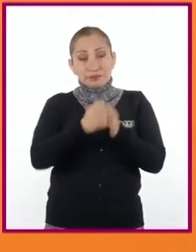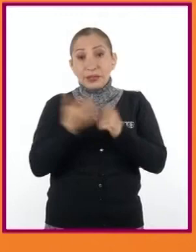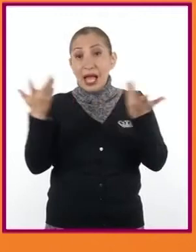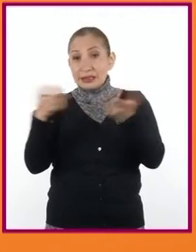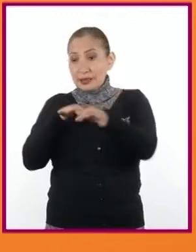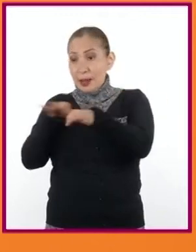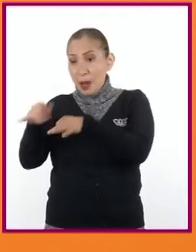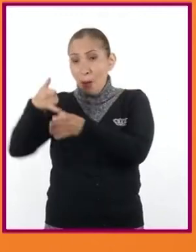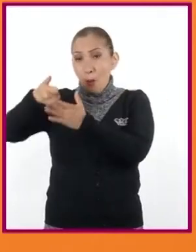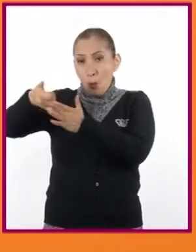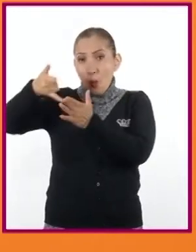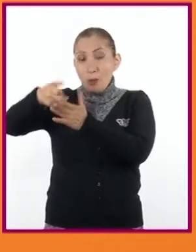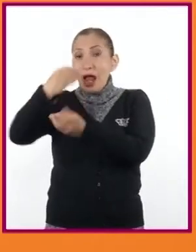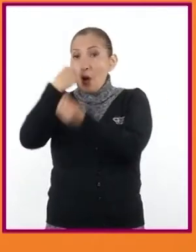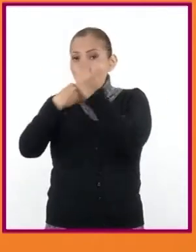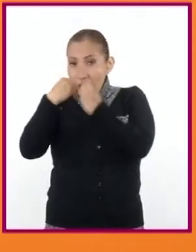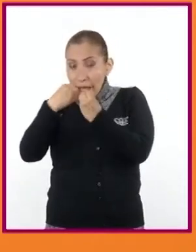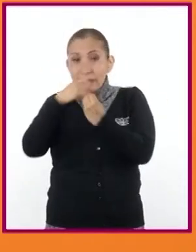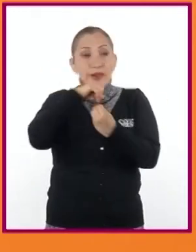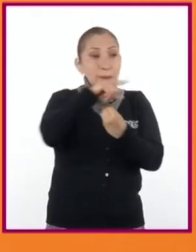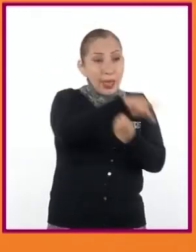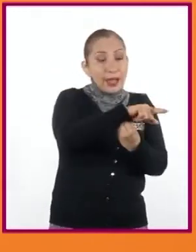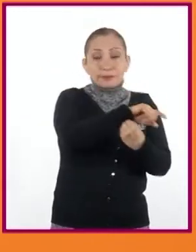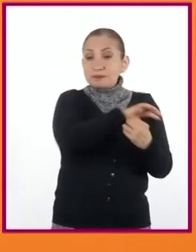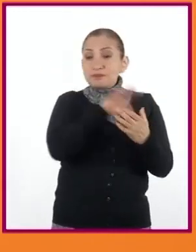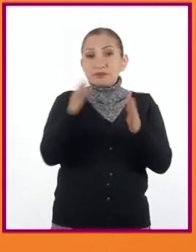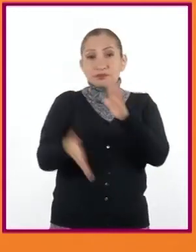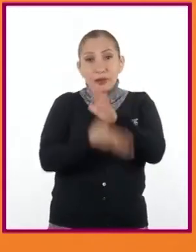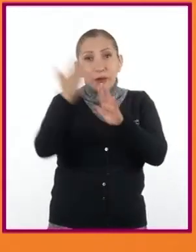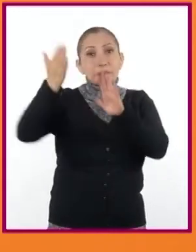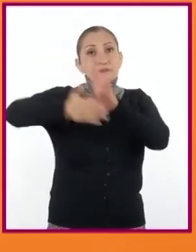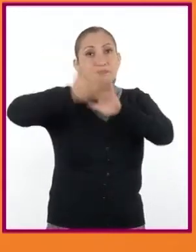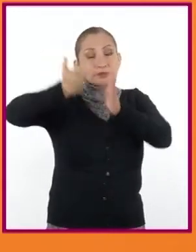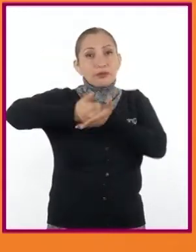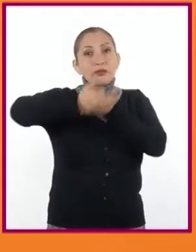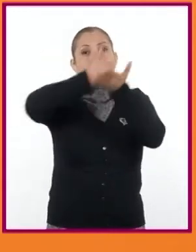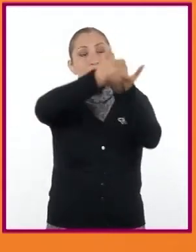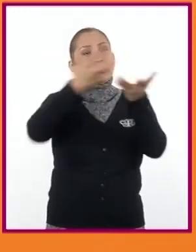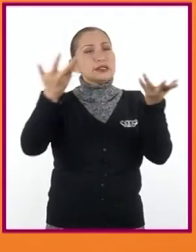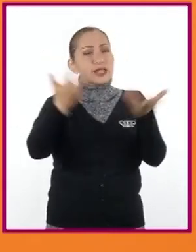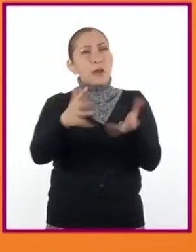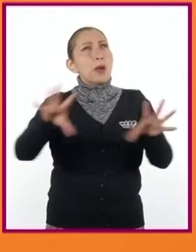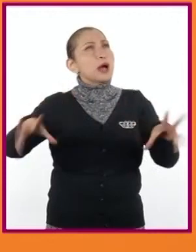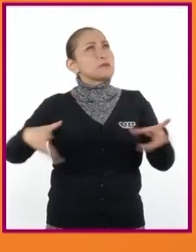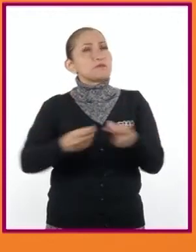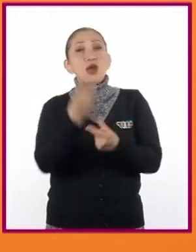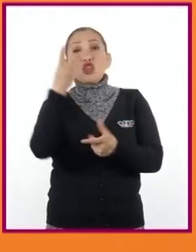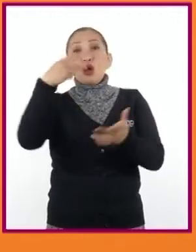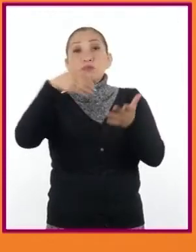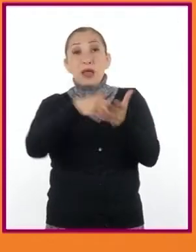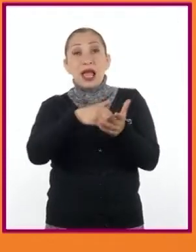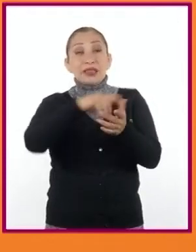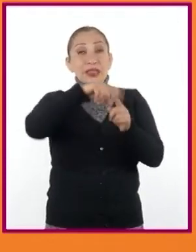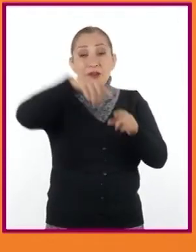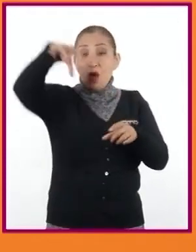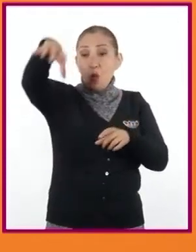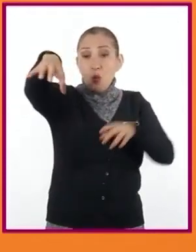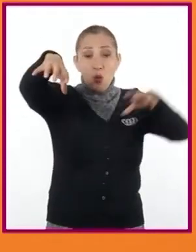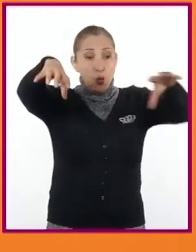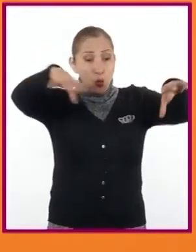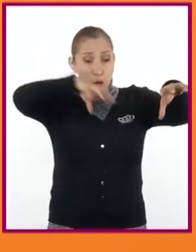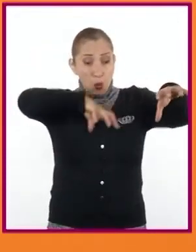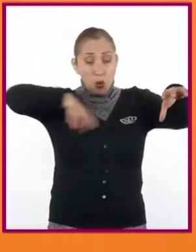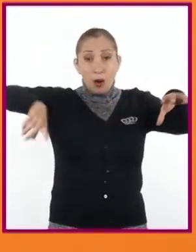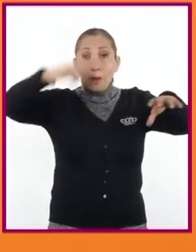alimentos, proveía mano de obra a las grandes construcciones. Se edificaron cerca de 2,000 conjuntos